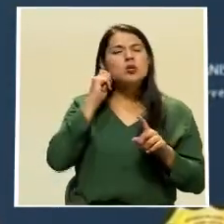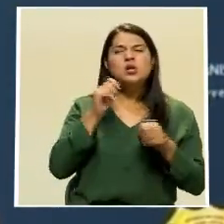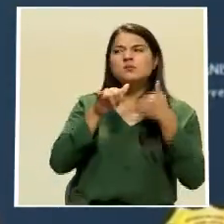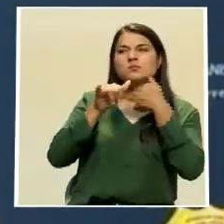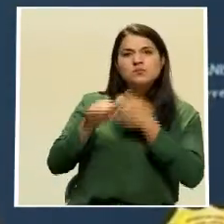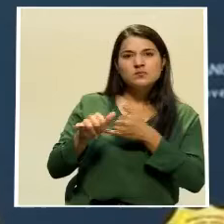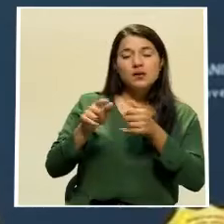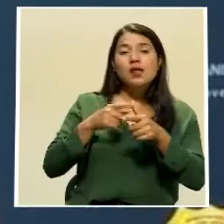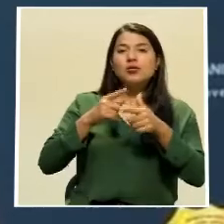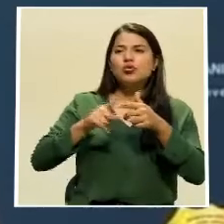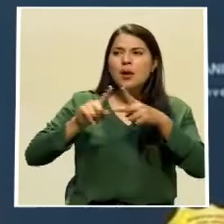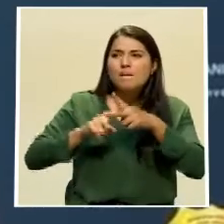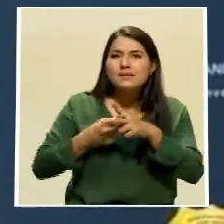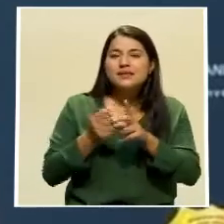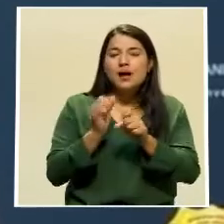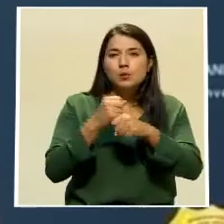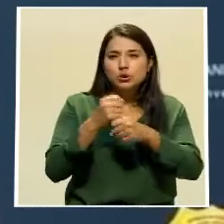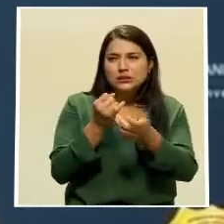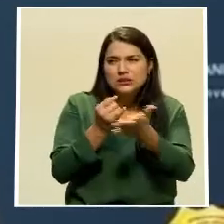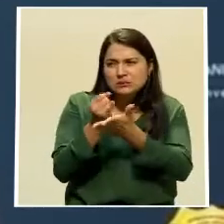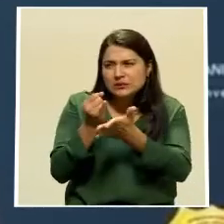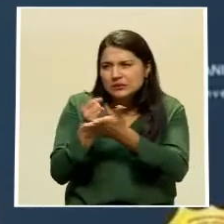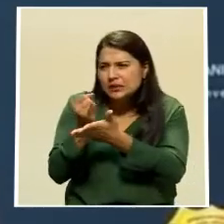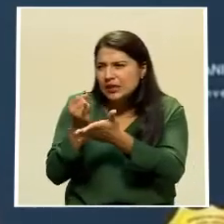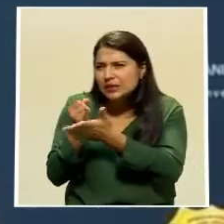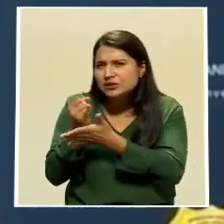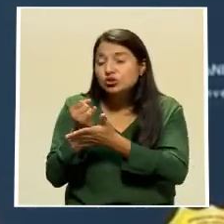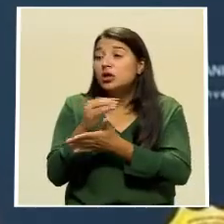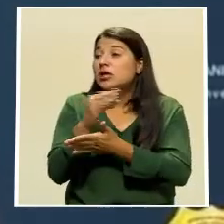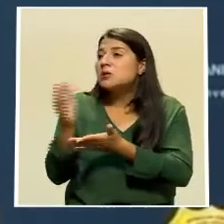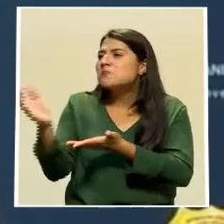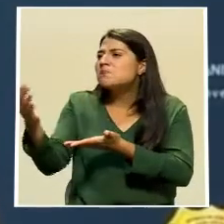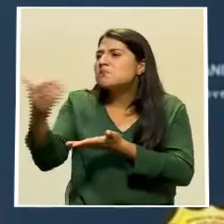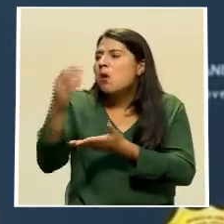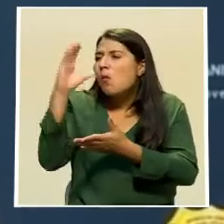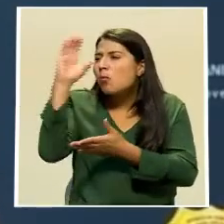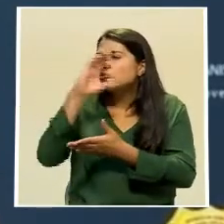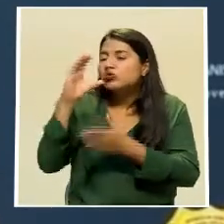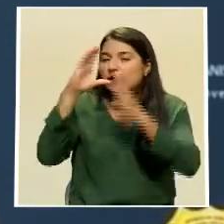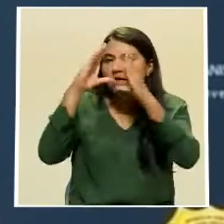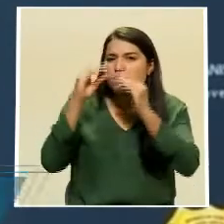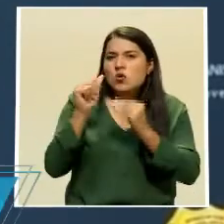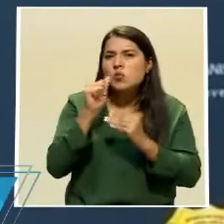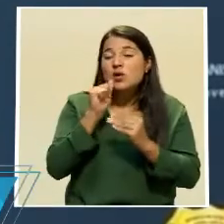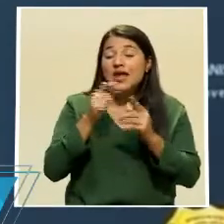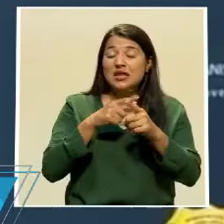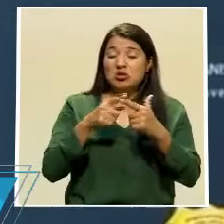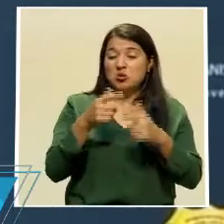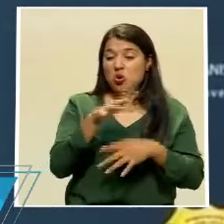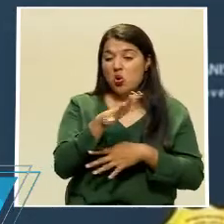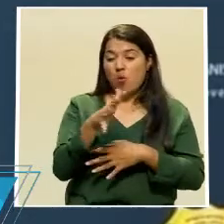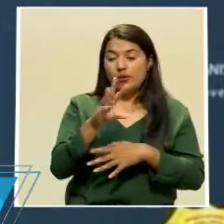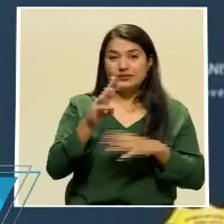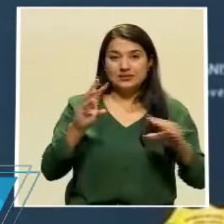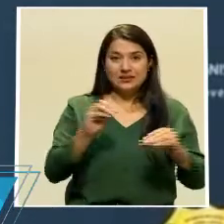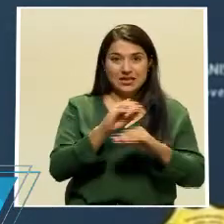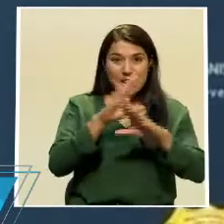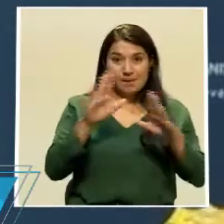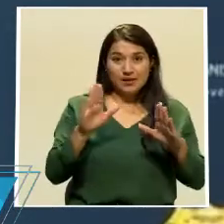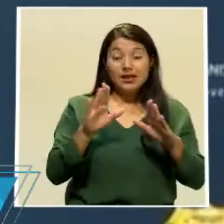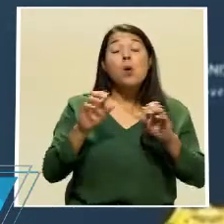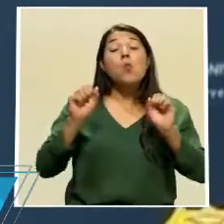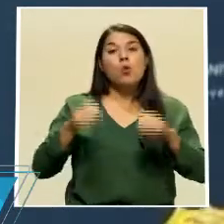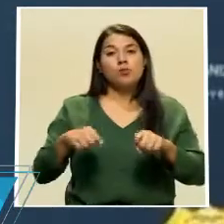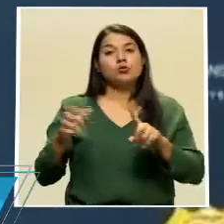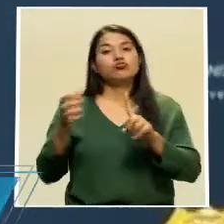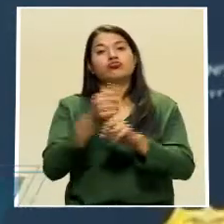investigaciones, así como la recepción de información confidencial, y fue así como a las 6 de la mañana se detuvo al